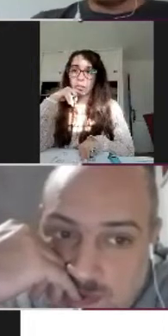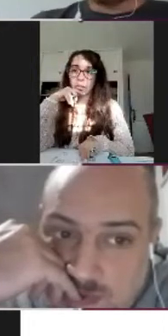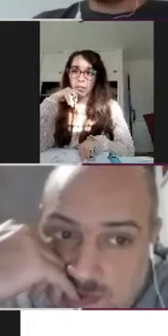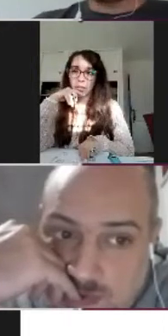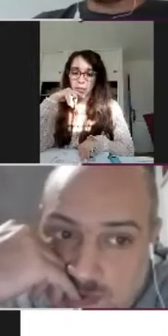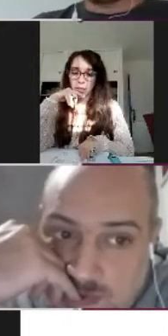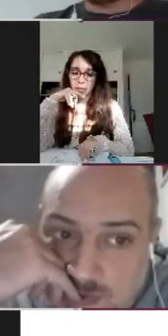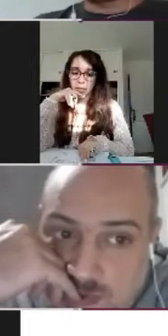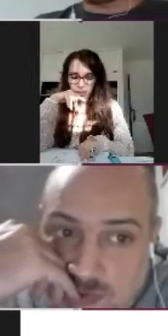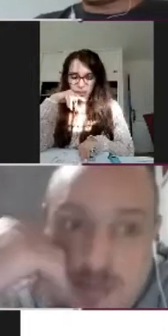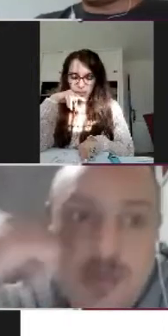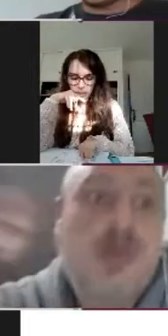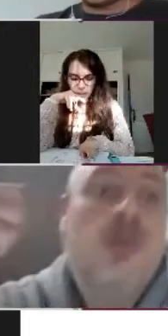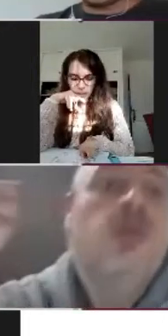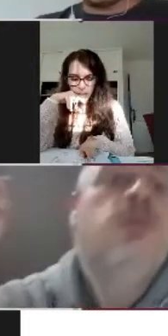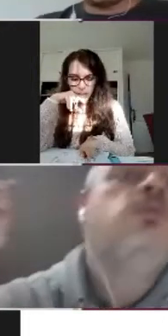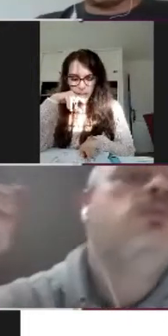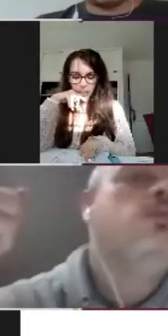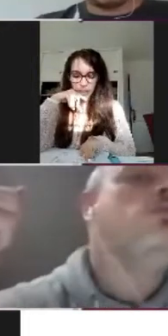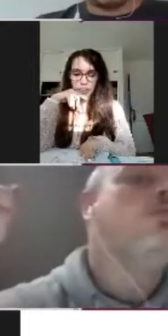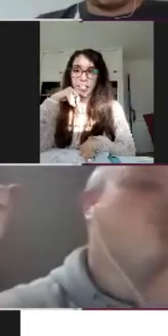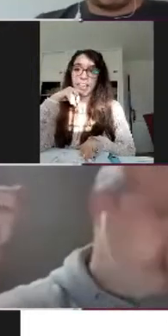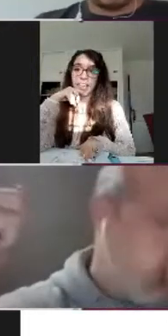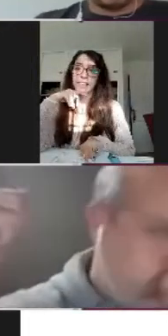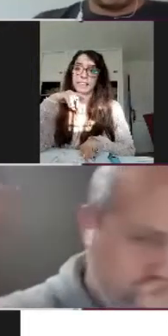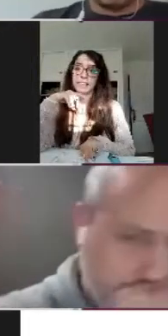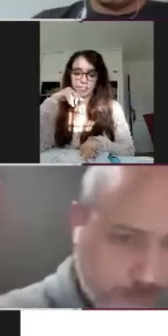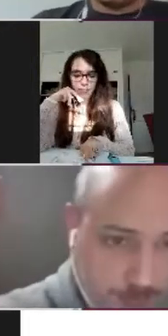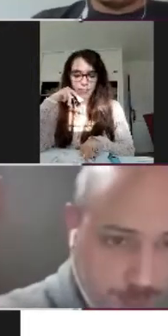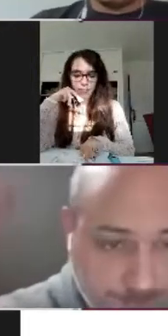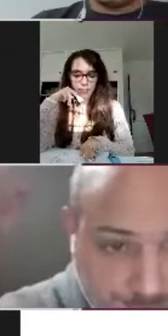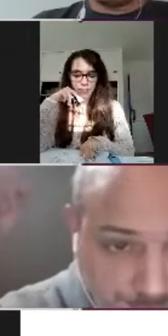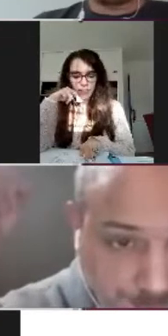mal. coma. ¿Cuánto tenés el 80? El 80 es